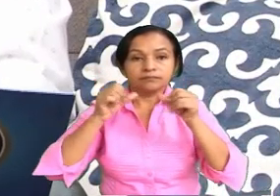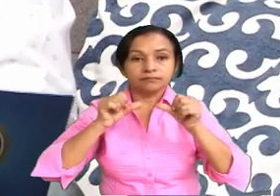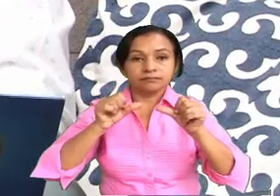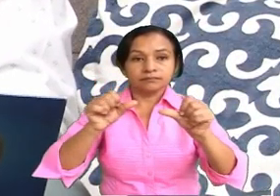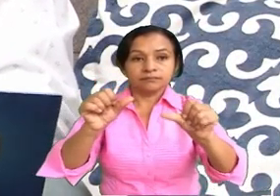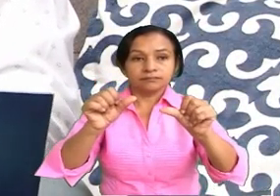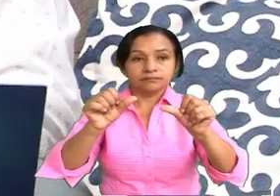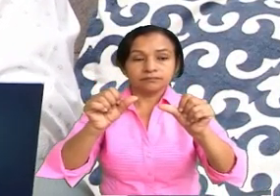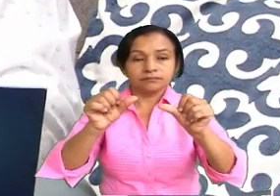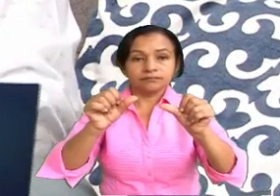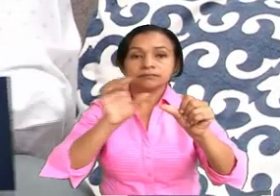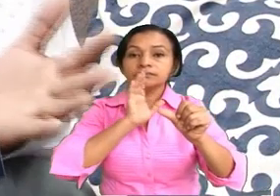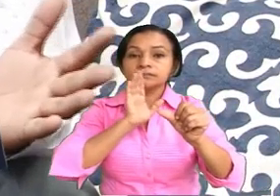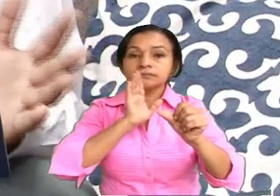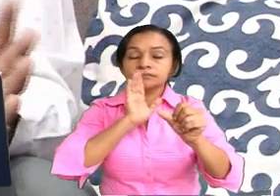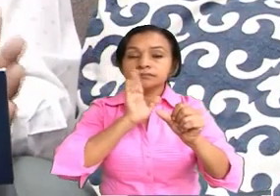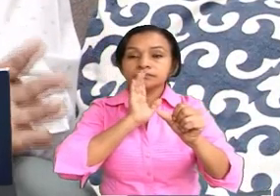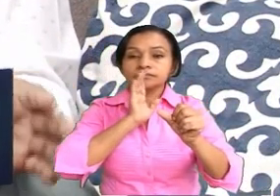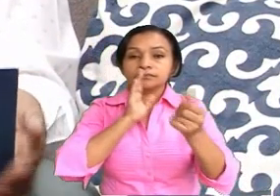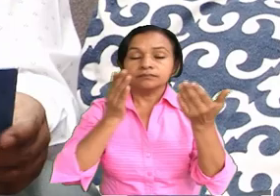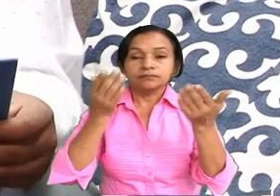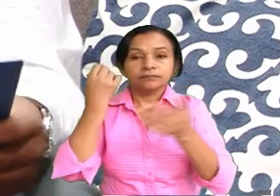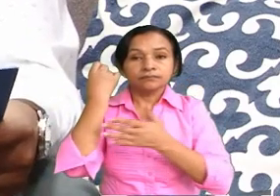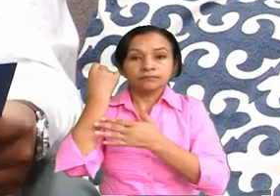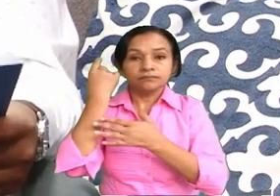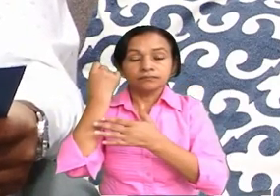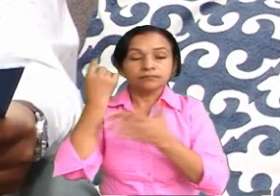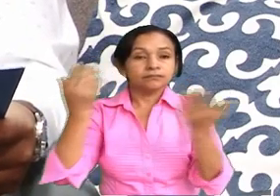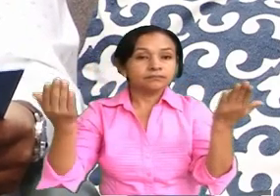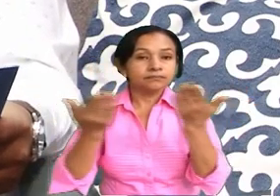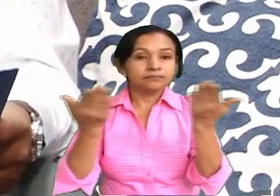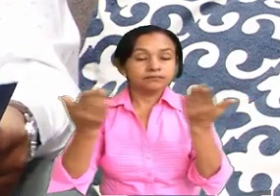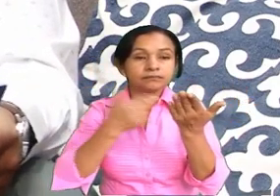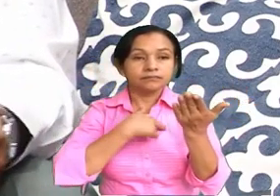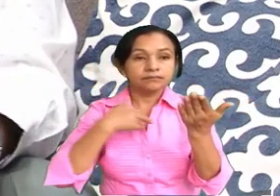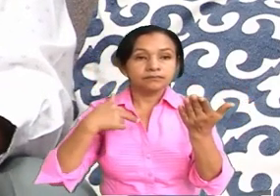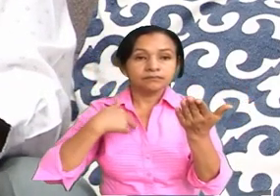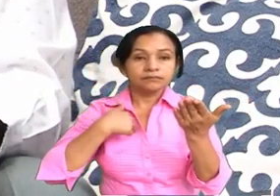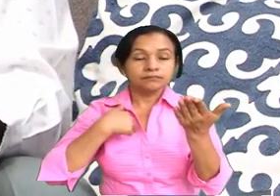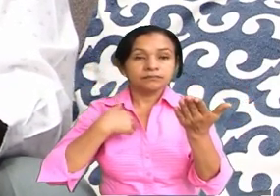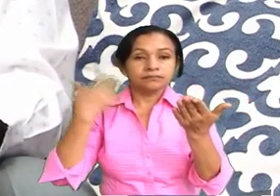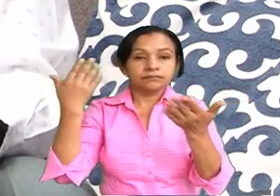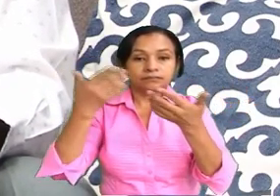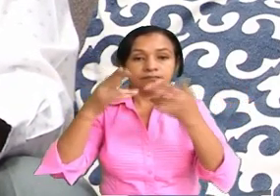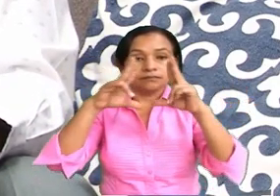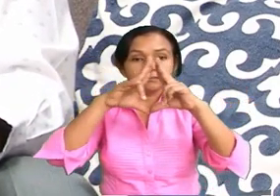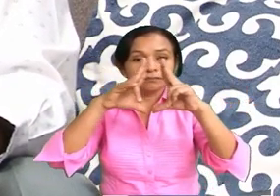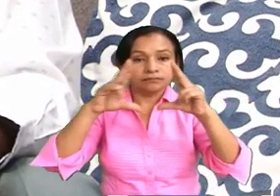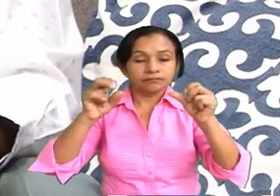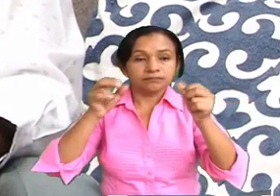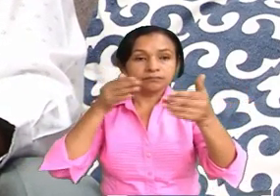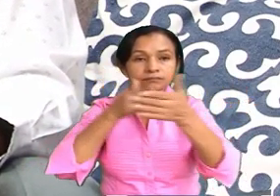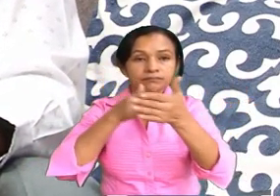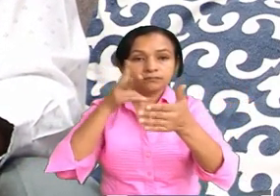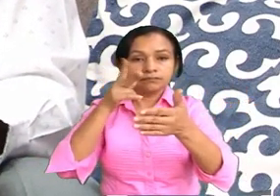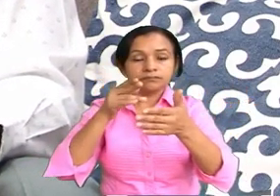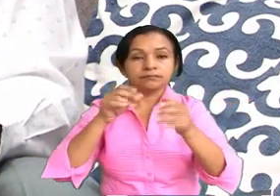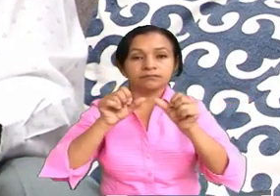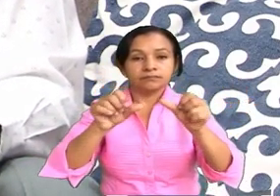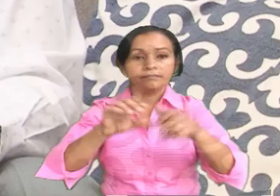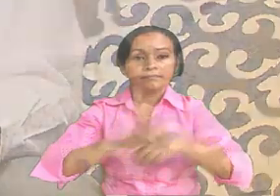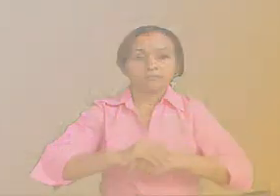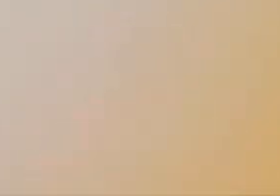nuestro proceso de conversación y continuaremos entendiendo cómo se elimina la discriminación racial en Nicaragua. Tenemos que hacer una pausa, pero ya